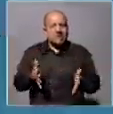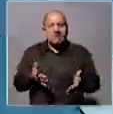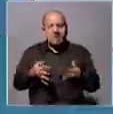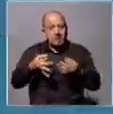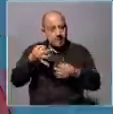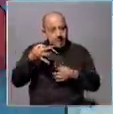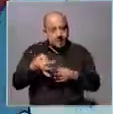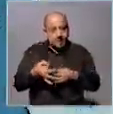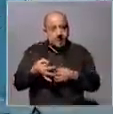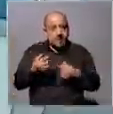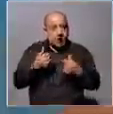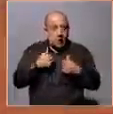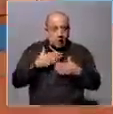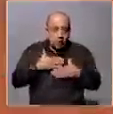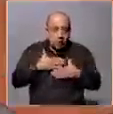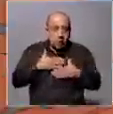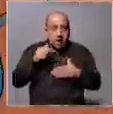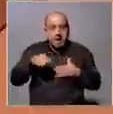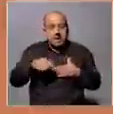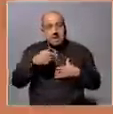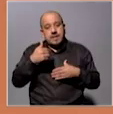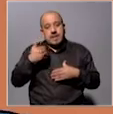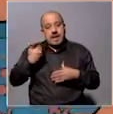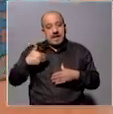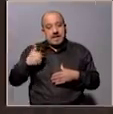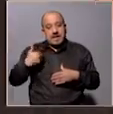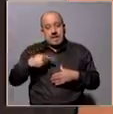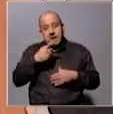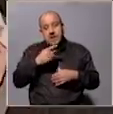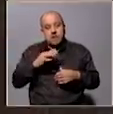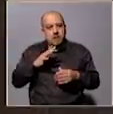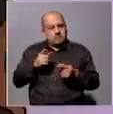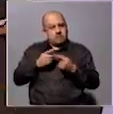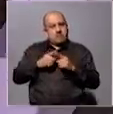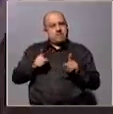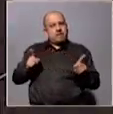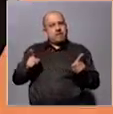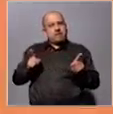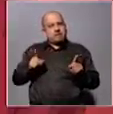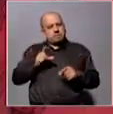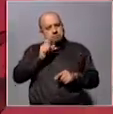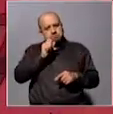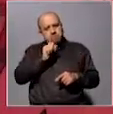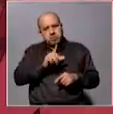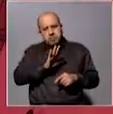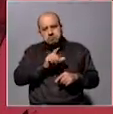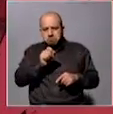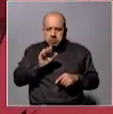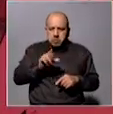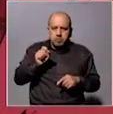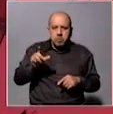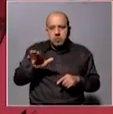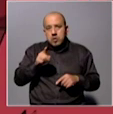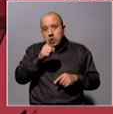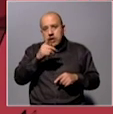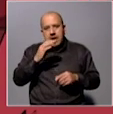la verdad que nosotros, bueno, acá en Argentina hemos tenido diferentes particularidades y también en